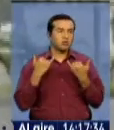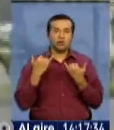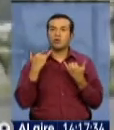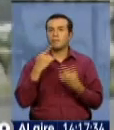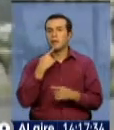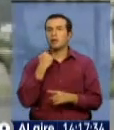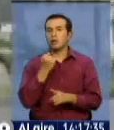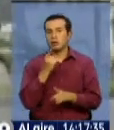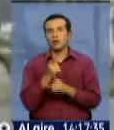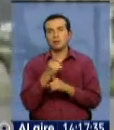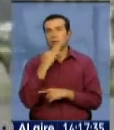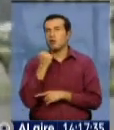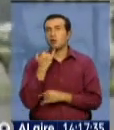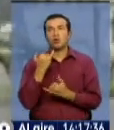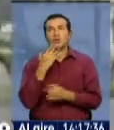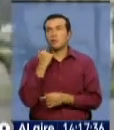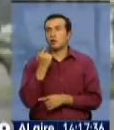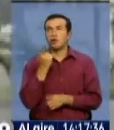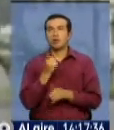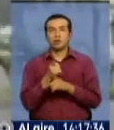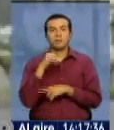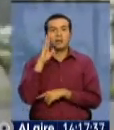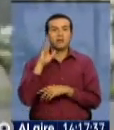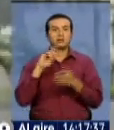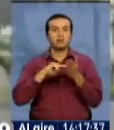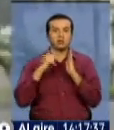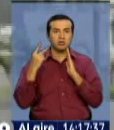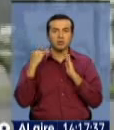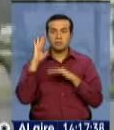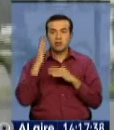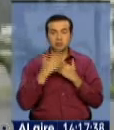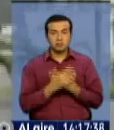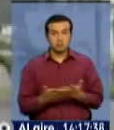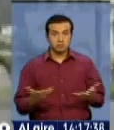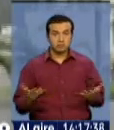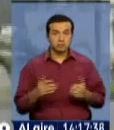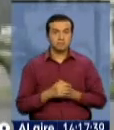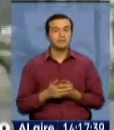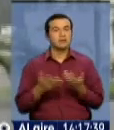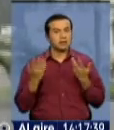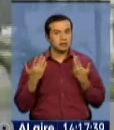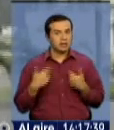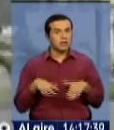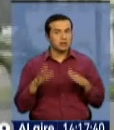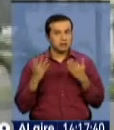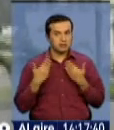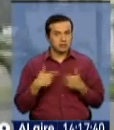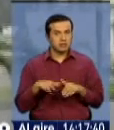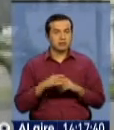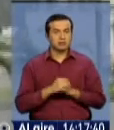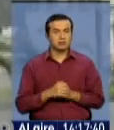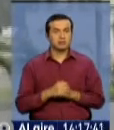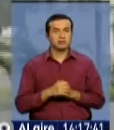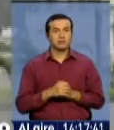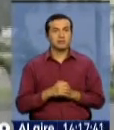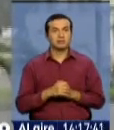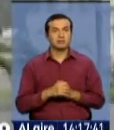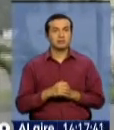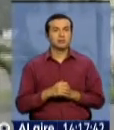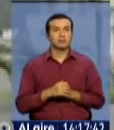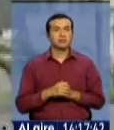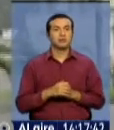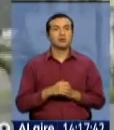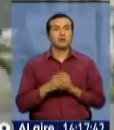porque hay más tecnología al momento. Ya los, como se dice,